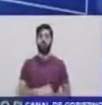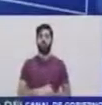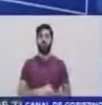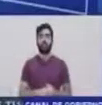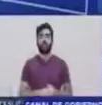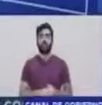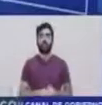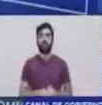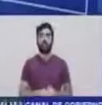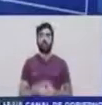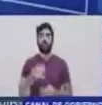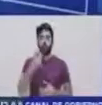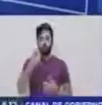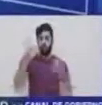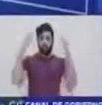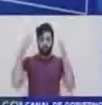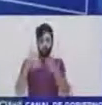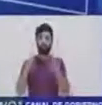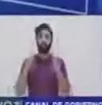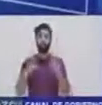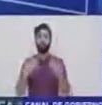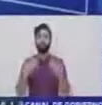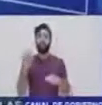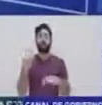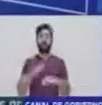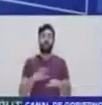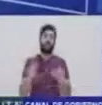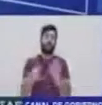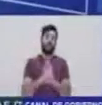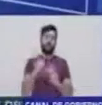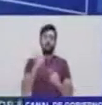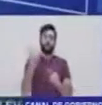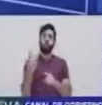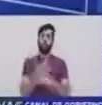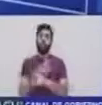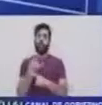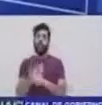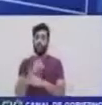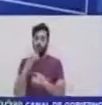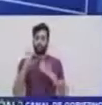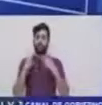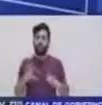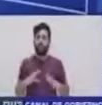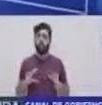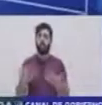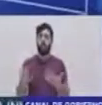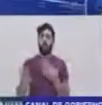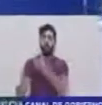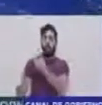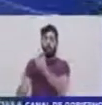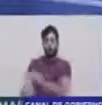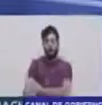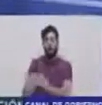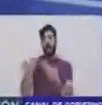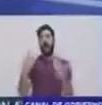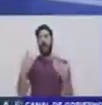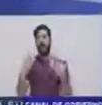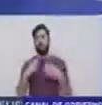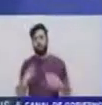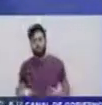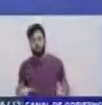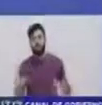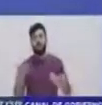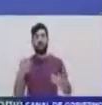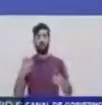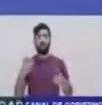haciendo énfasis en los músculos que vayan a trabajar durante la rutina